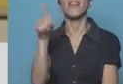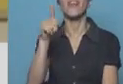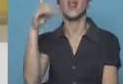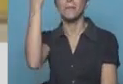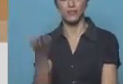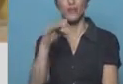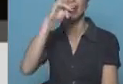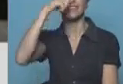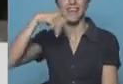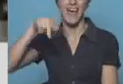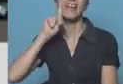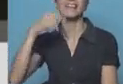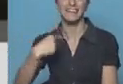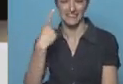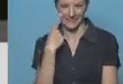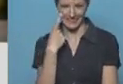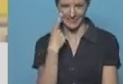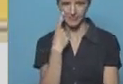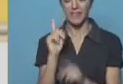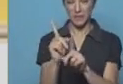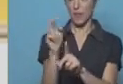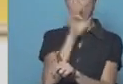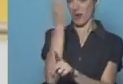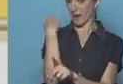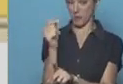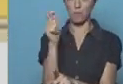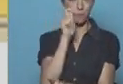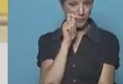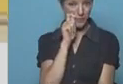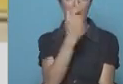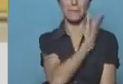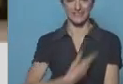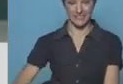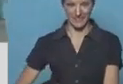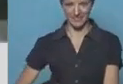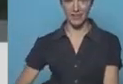información, es la persona que con tanto afecto saludó a la presidenta antes de entrar al cuarto oscuro.